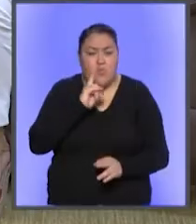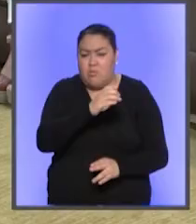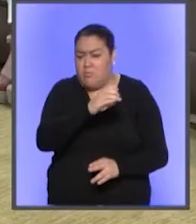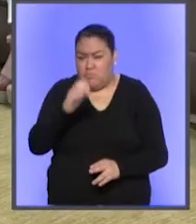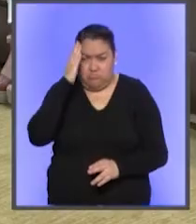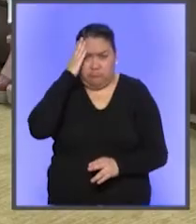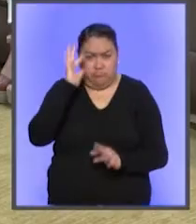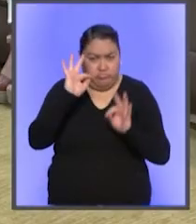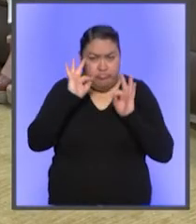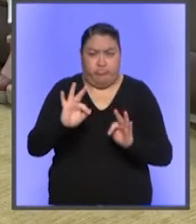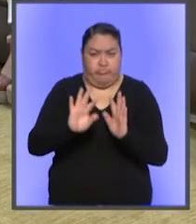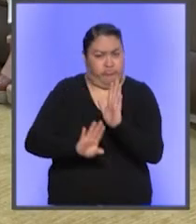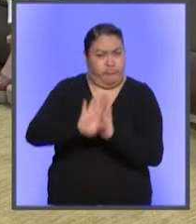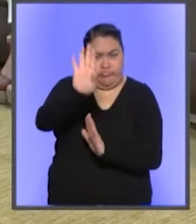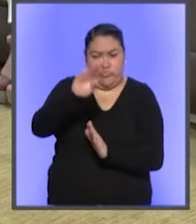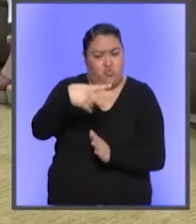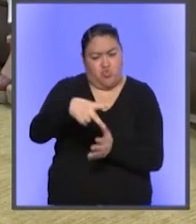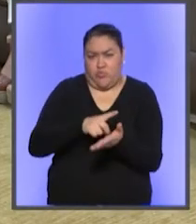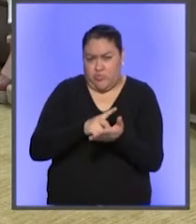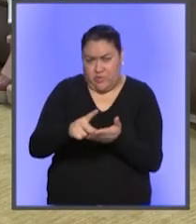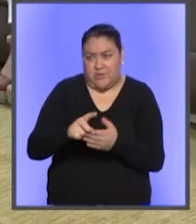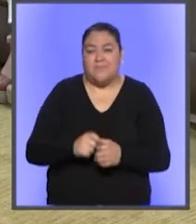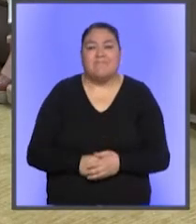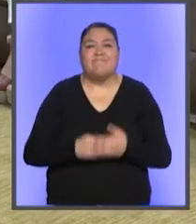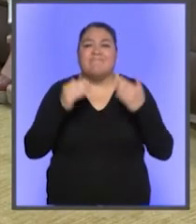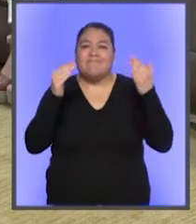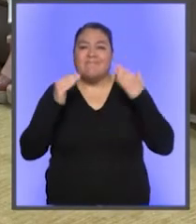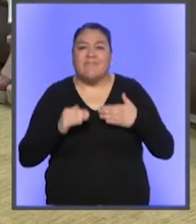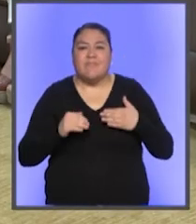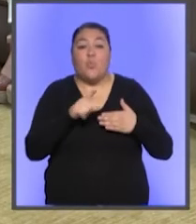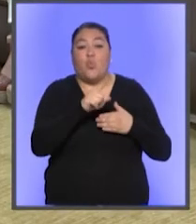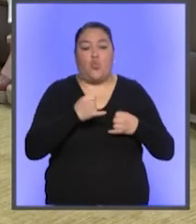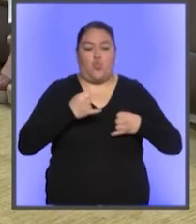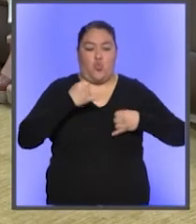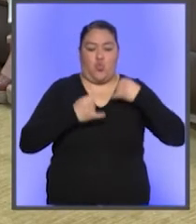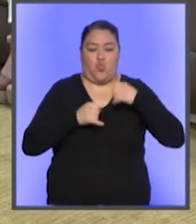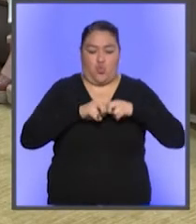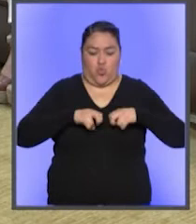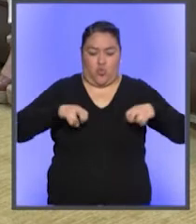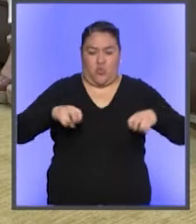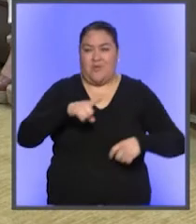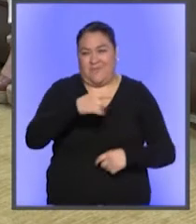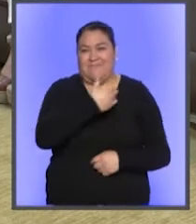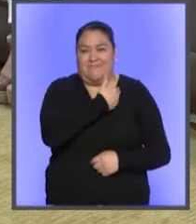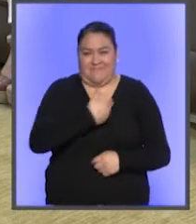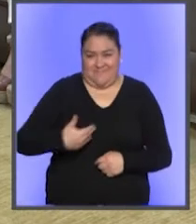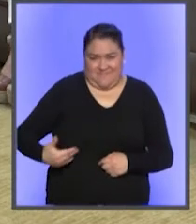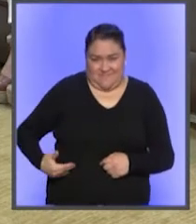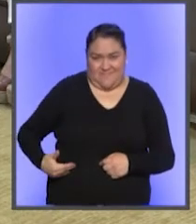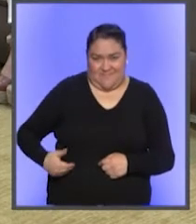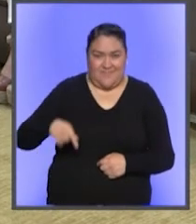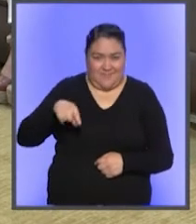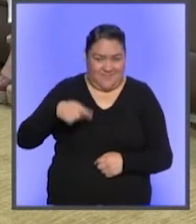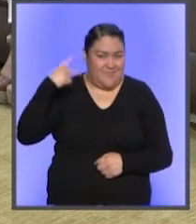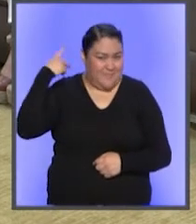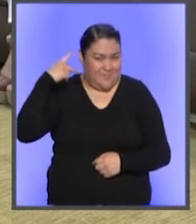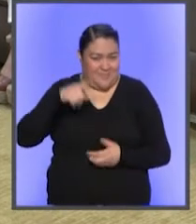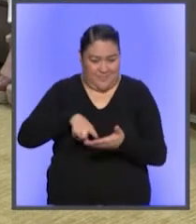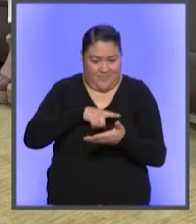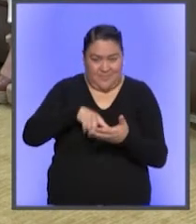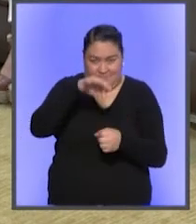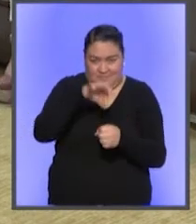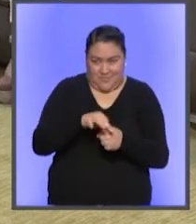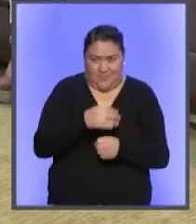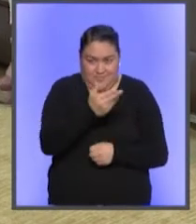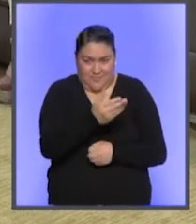mujeres Rurales y ahora pediría a nuestra magistrada Norma Angélica que es la presidenta del tribunal electoral de aquí de Puebla